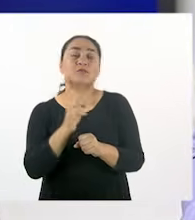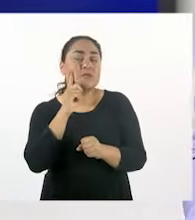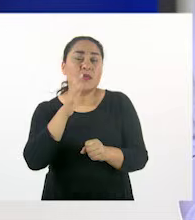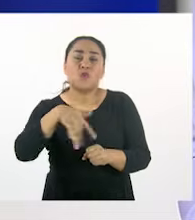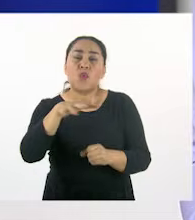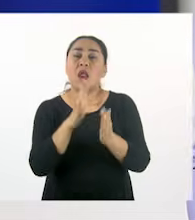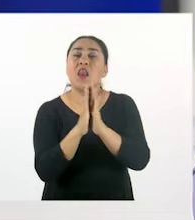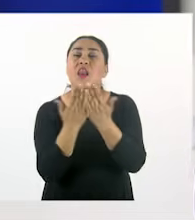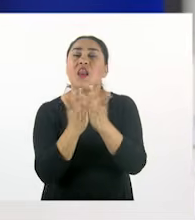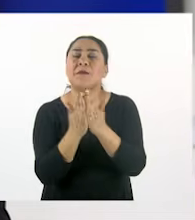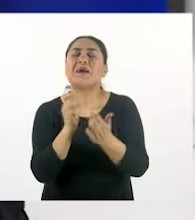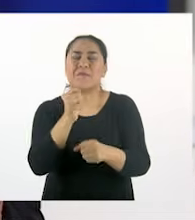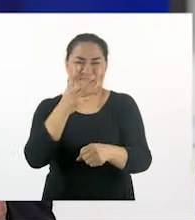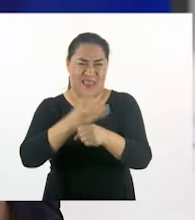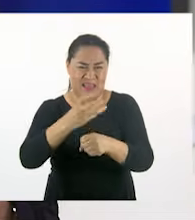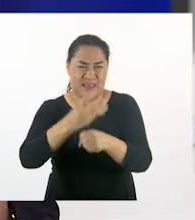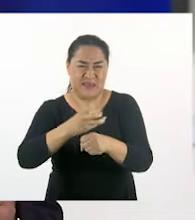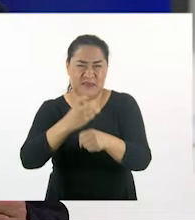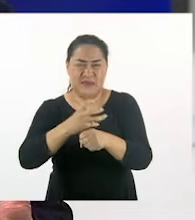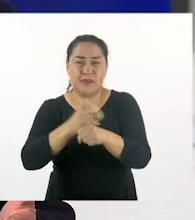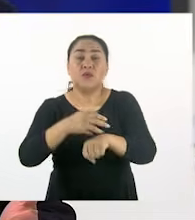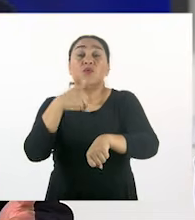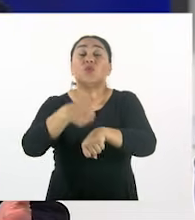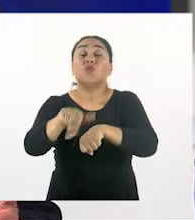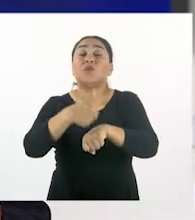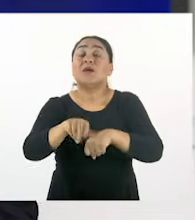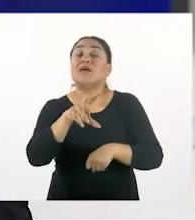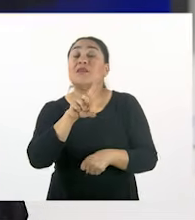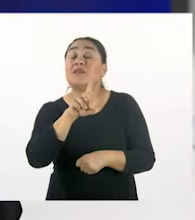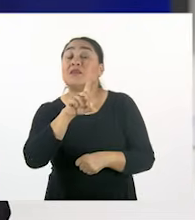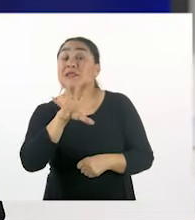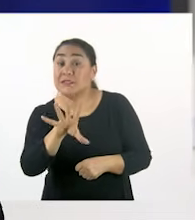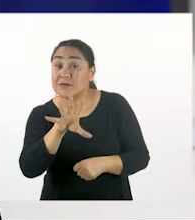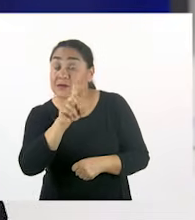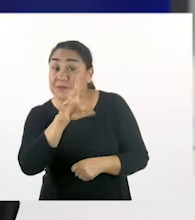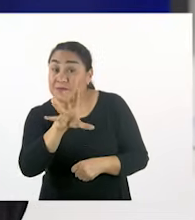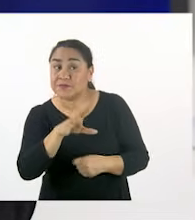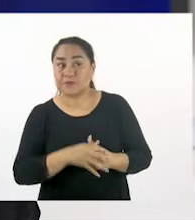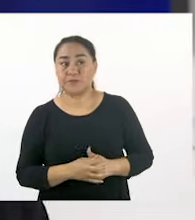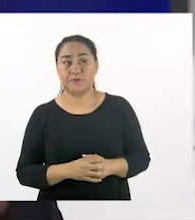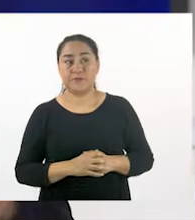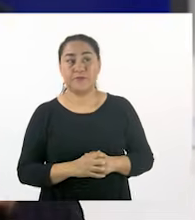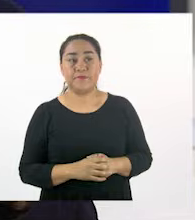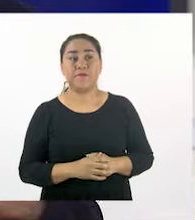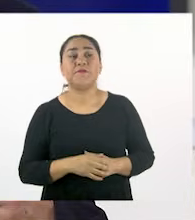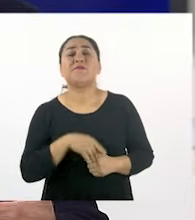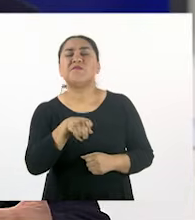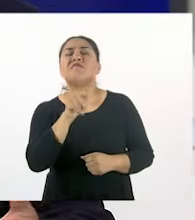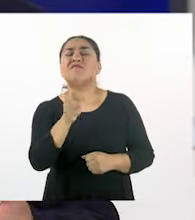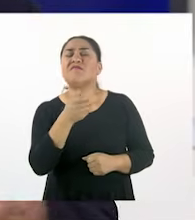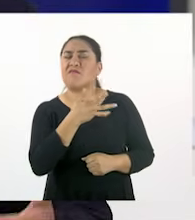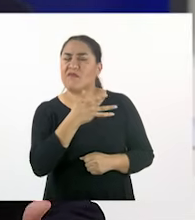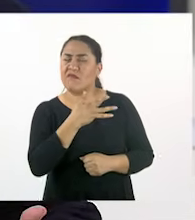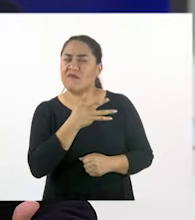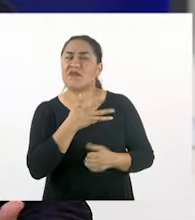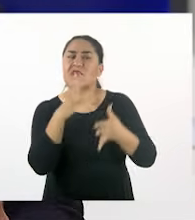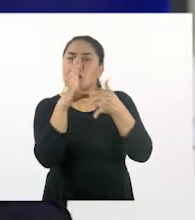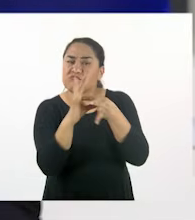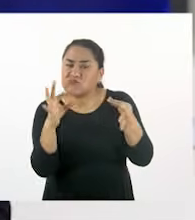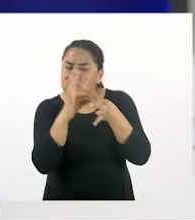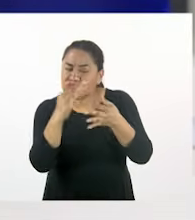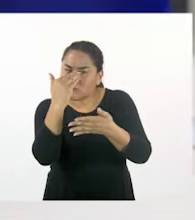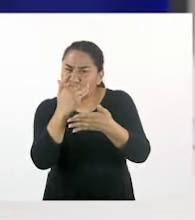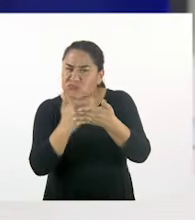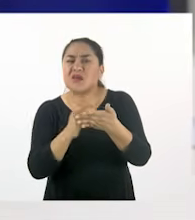de tercer año en su página 35, donde nos da más información acerca